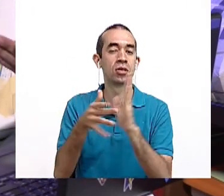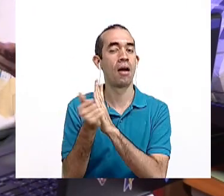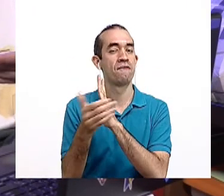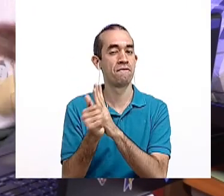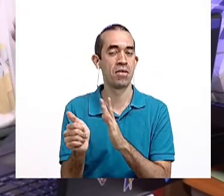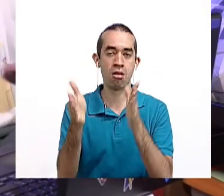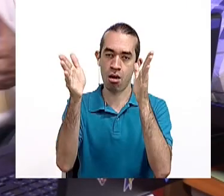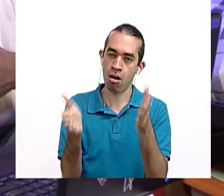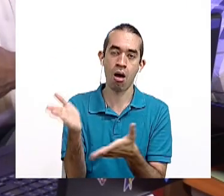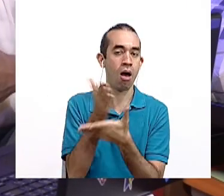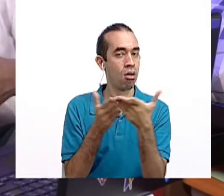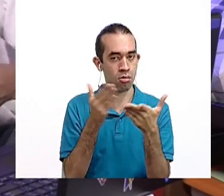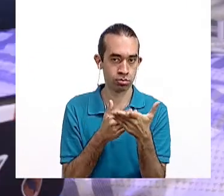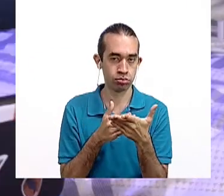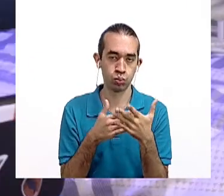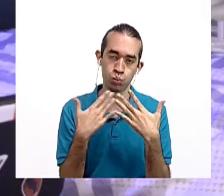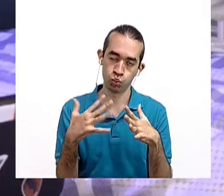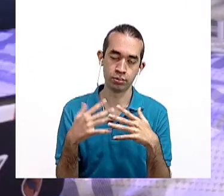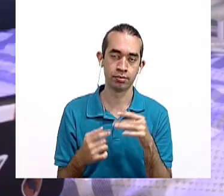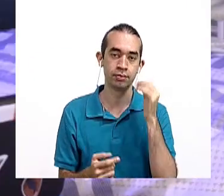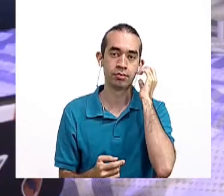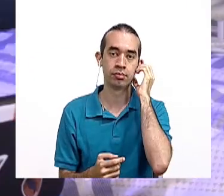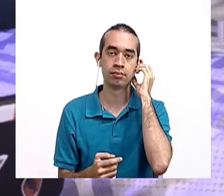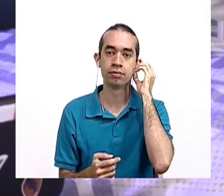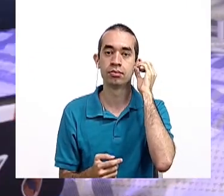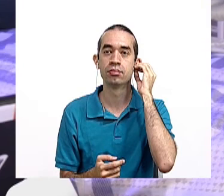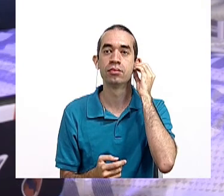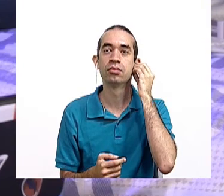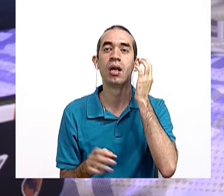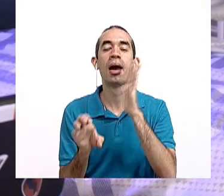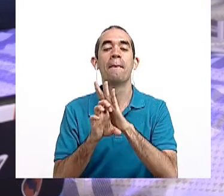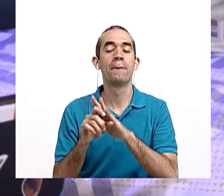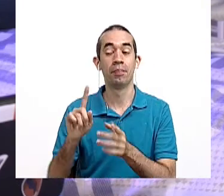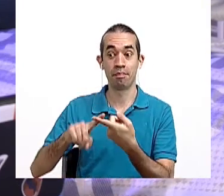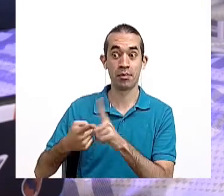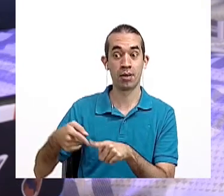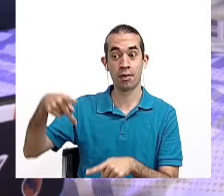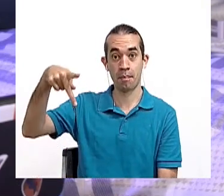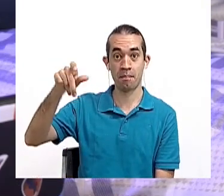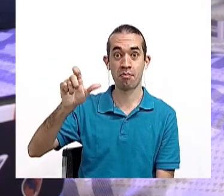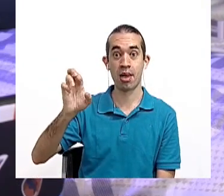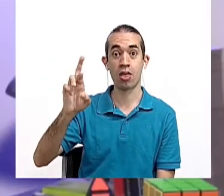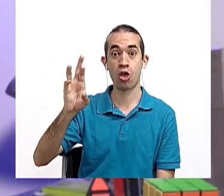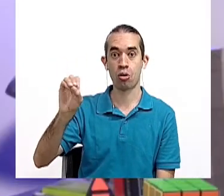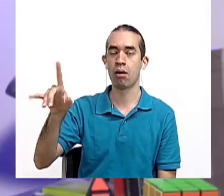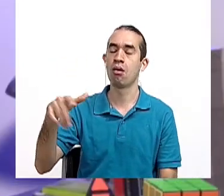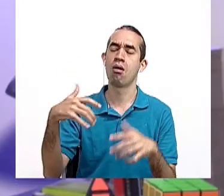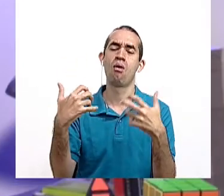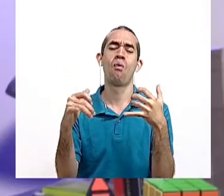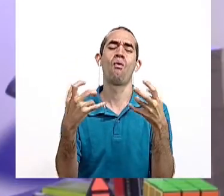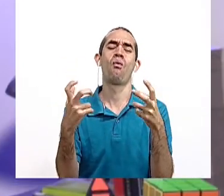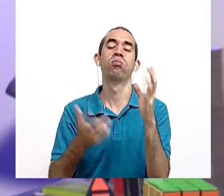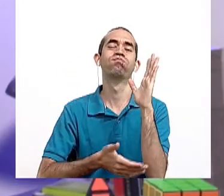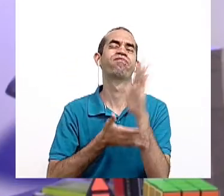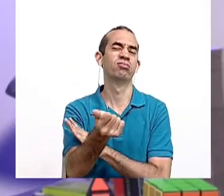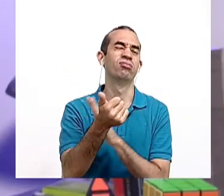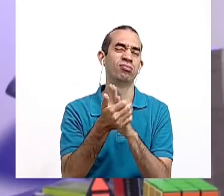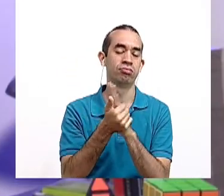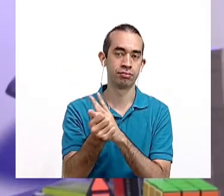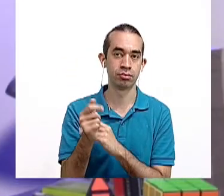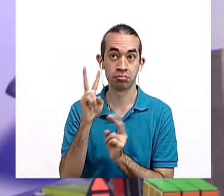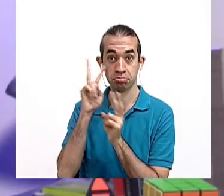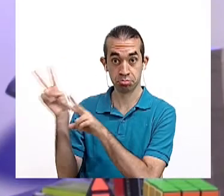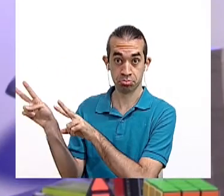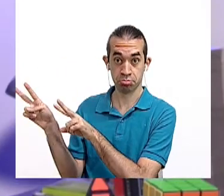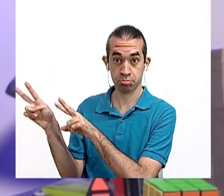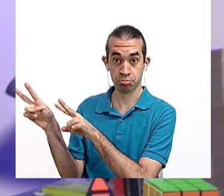en algún campo o en alguna materia. Por ejemplo, mi amigo Pedro es un as jugando videojuegos. As con H es del